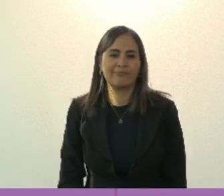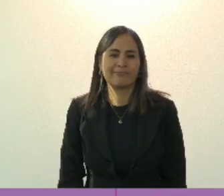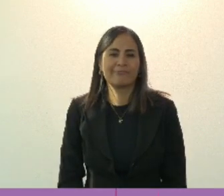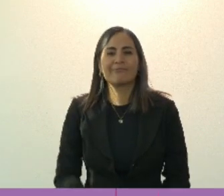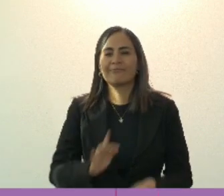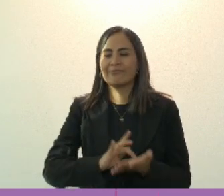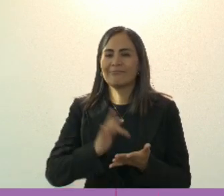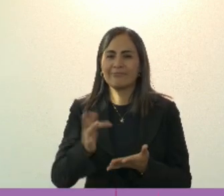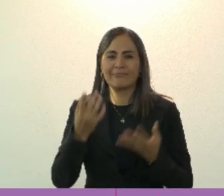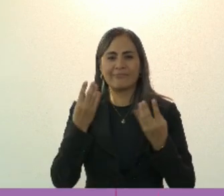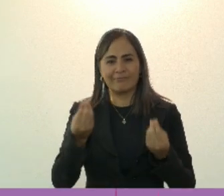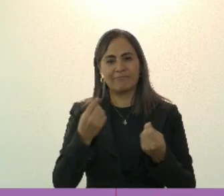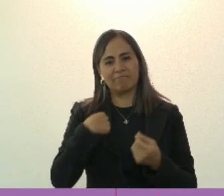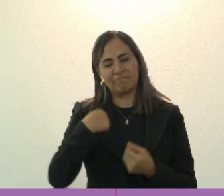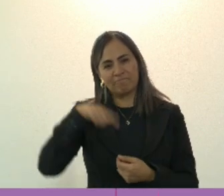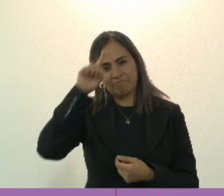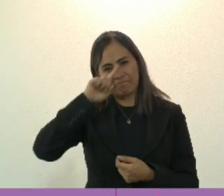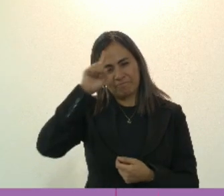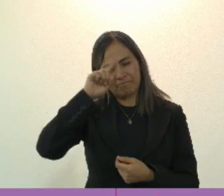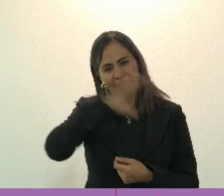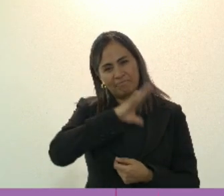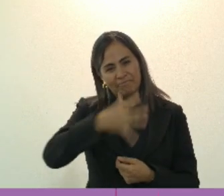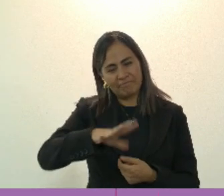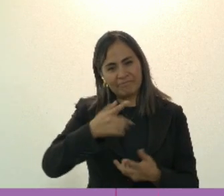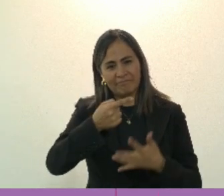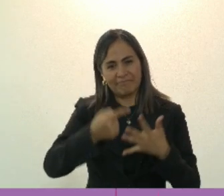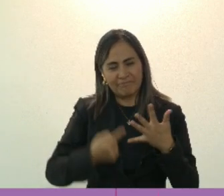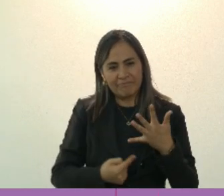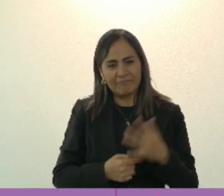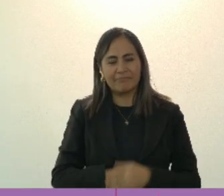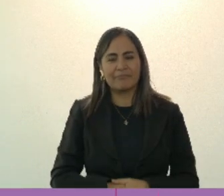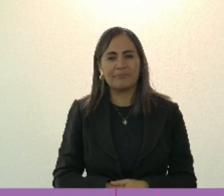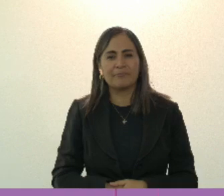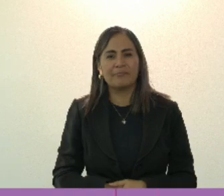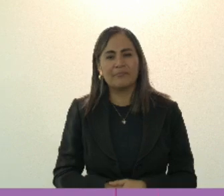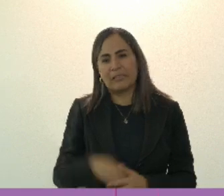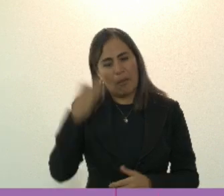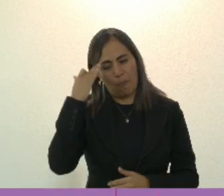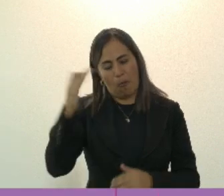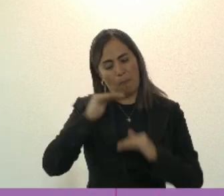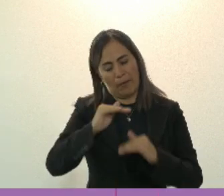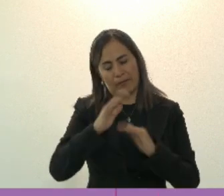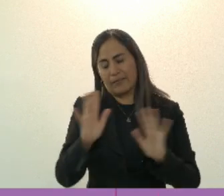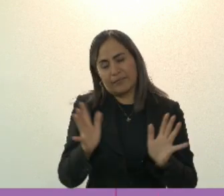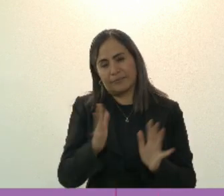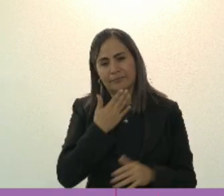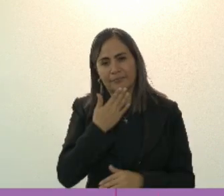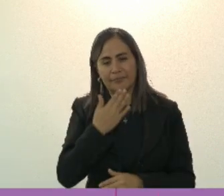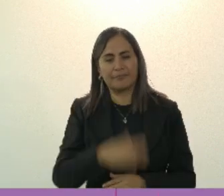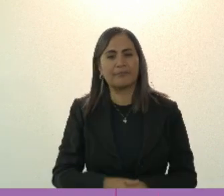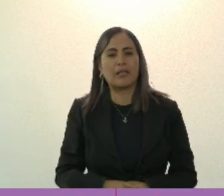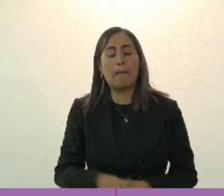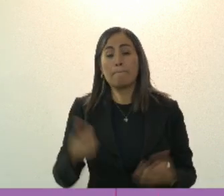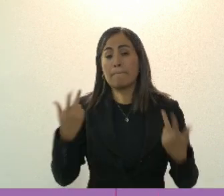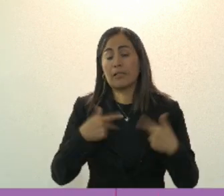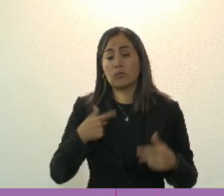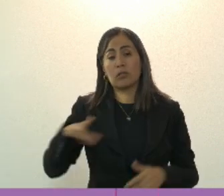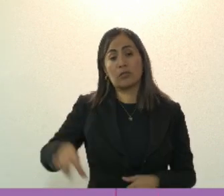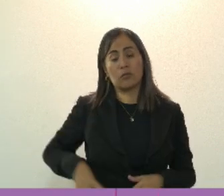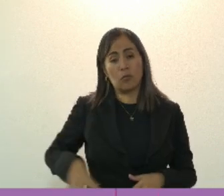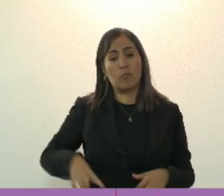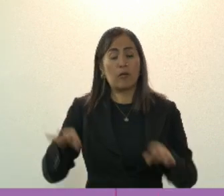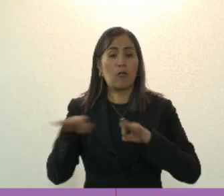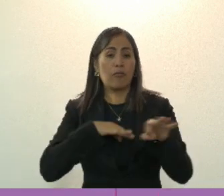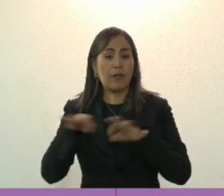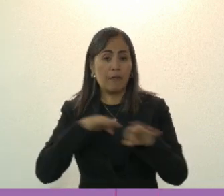Muchas gracias, pues solamente recomendaciones generales, de pronto hasta donde se agote el tiempo. Pues bueno, los que son servidores públicos